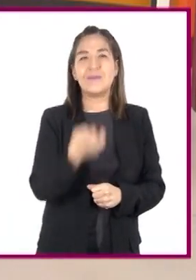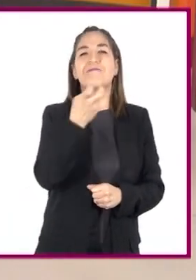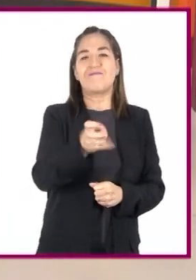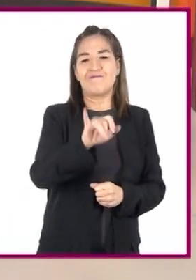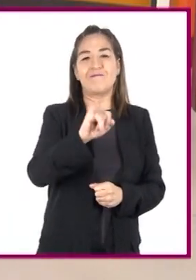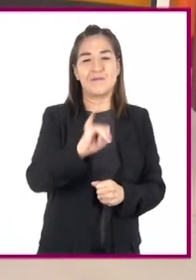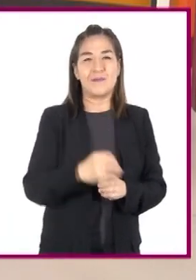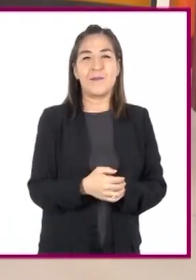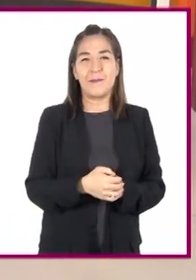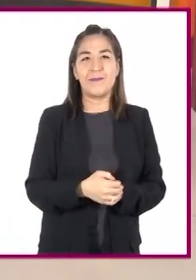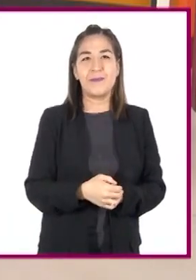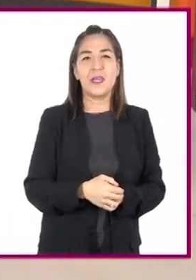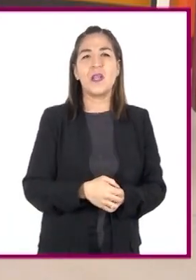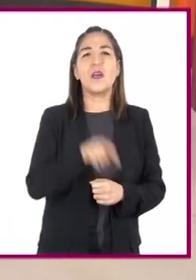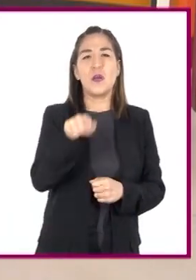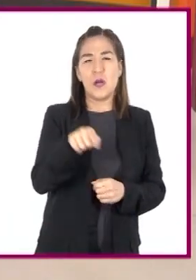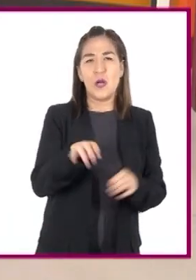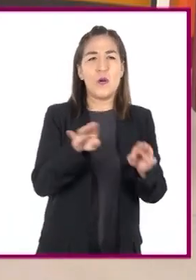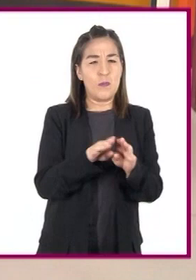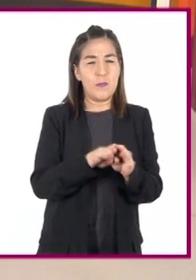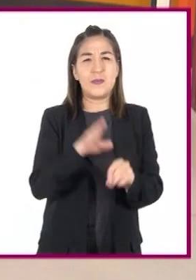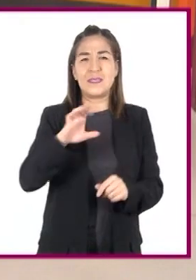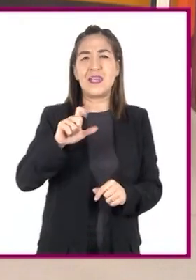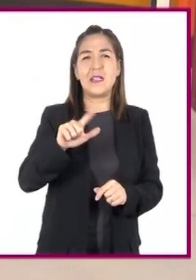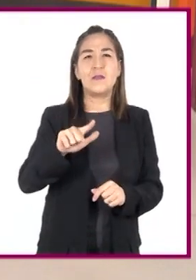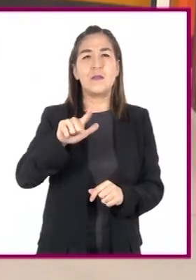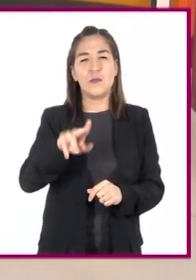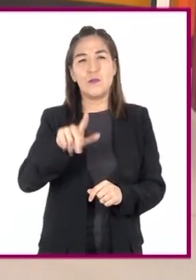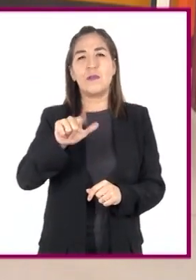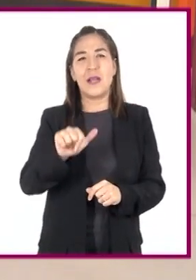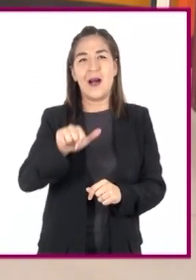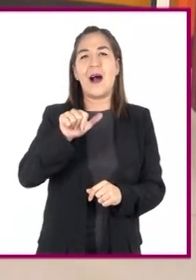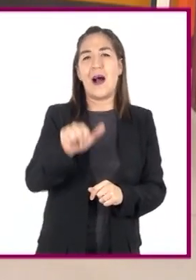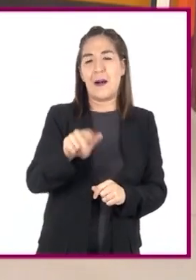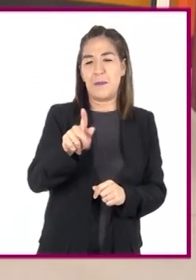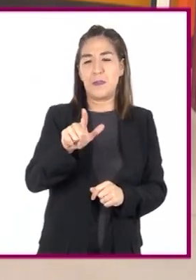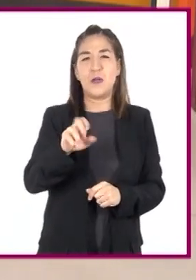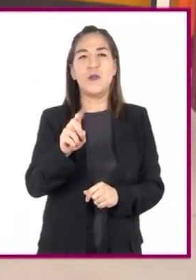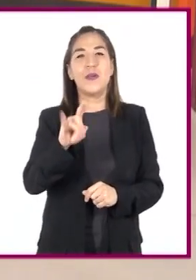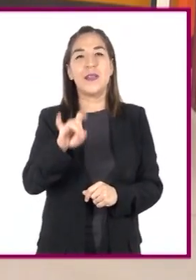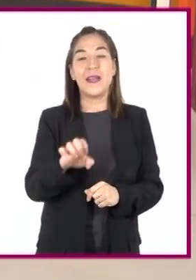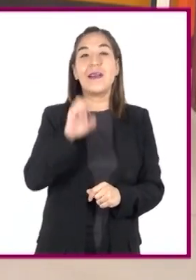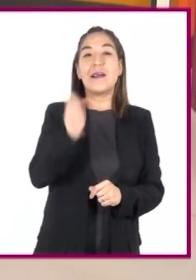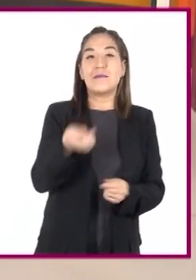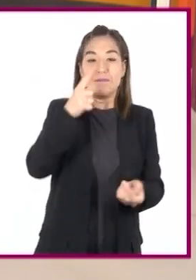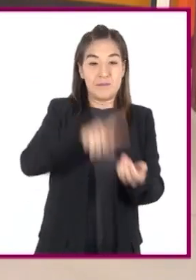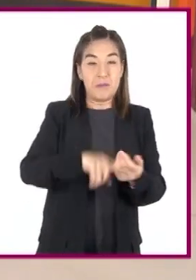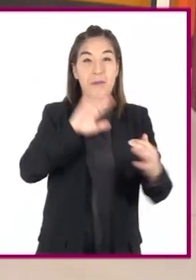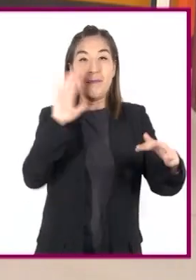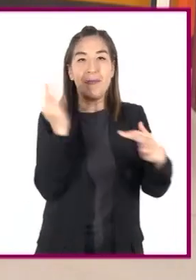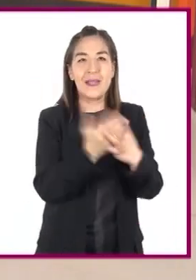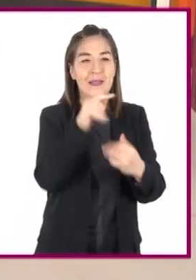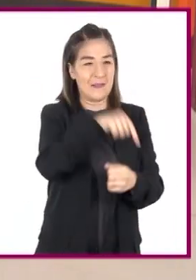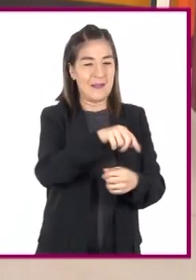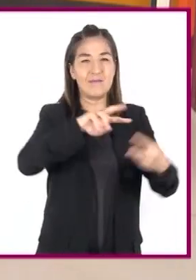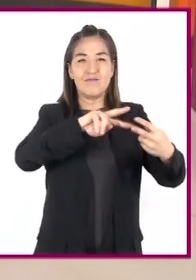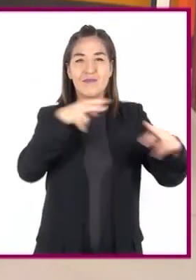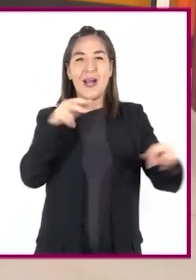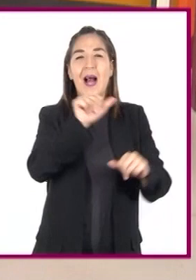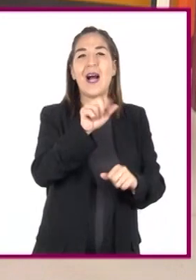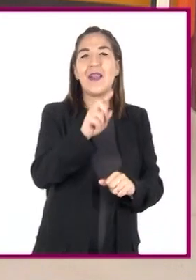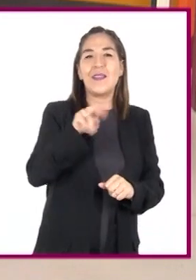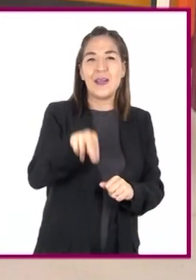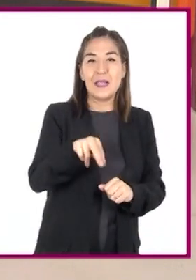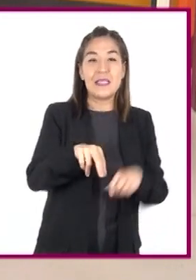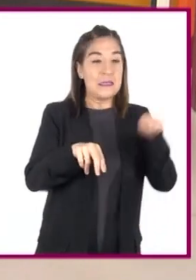Efectivamente, una célula haploide es aquella que solo tiene la mitad de la información genética en el núcleo y que para completarla requiere unirse